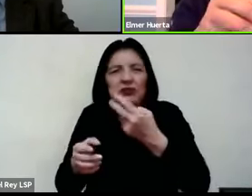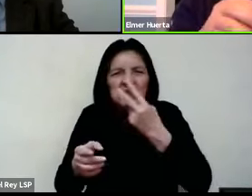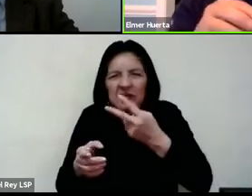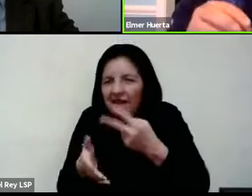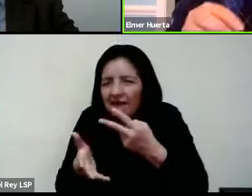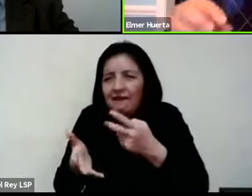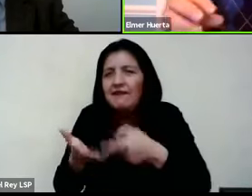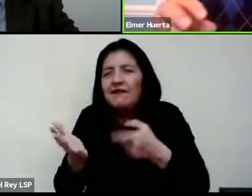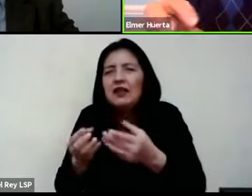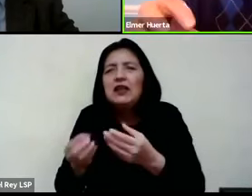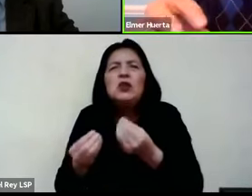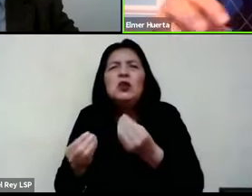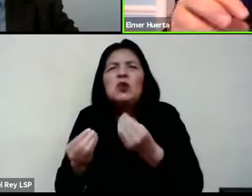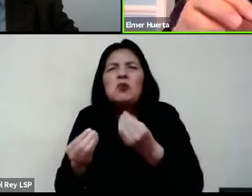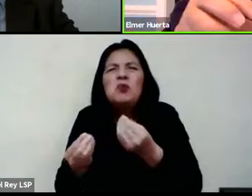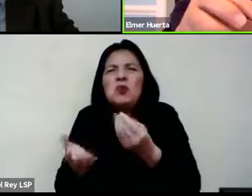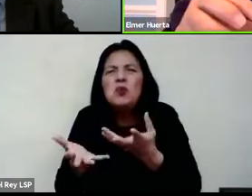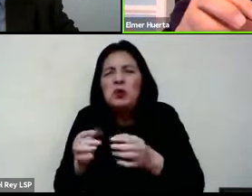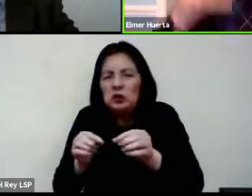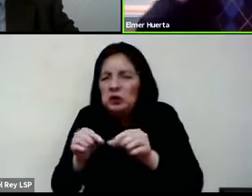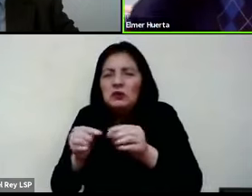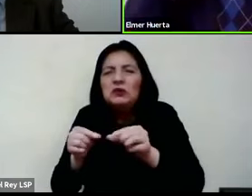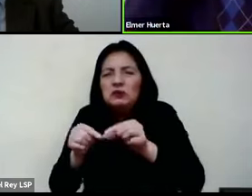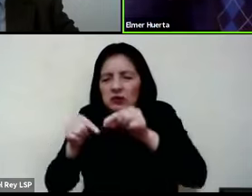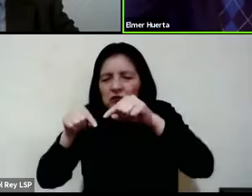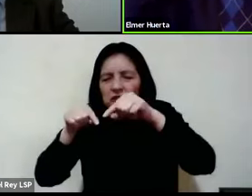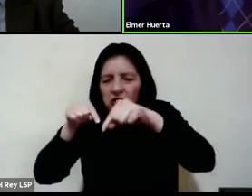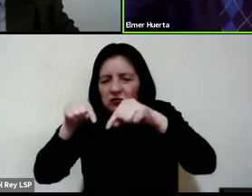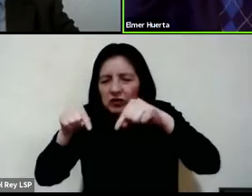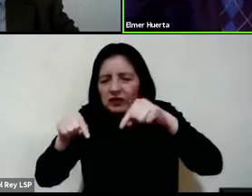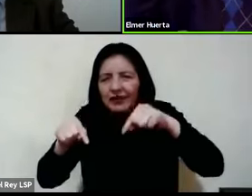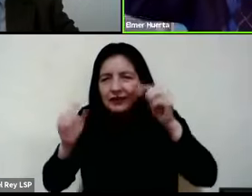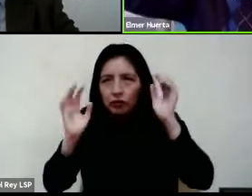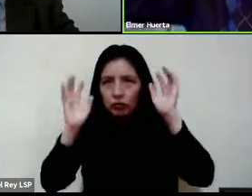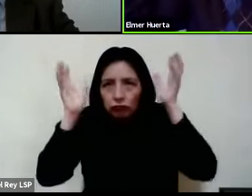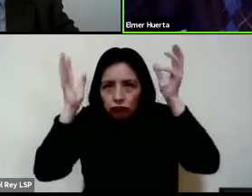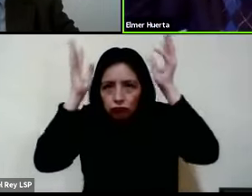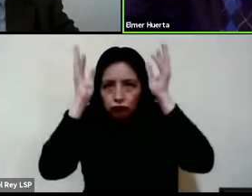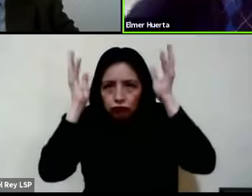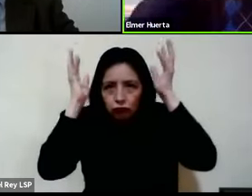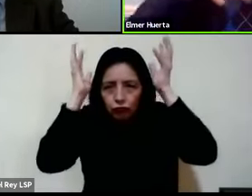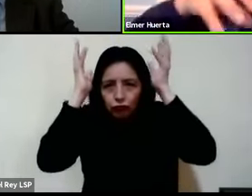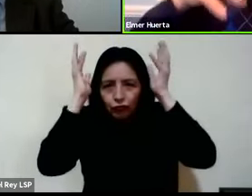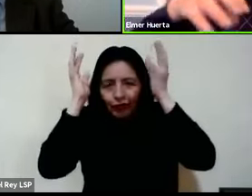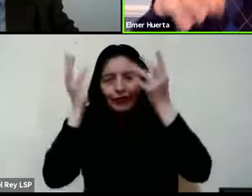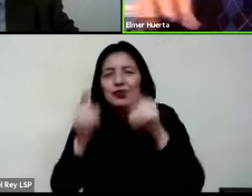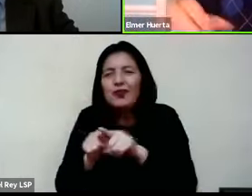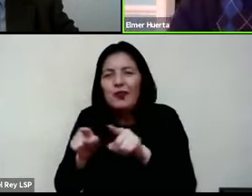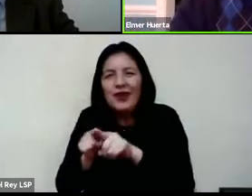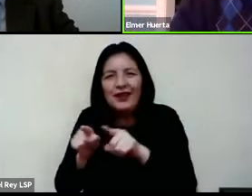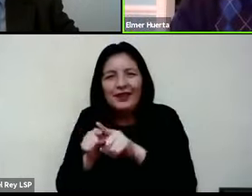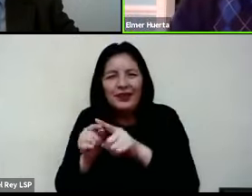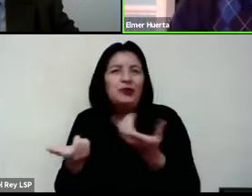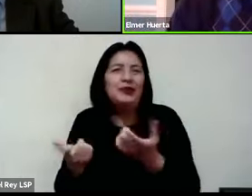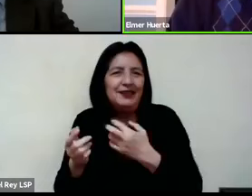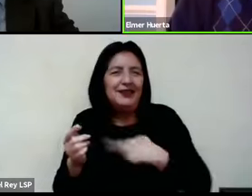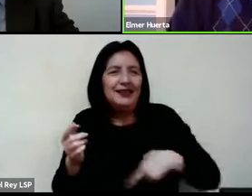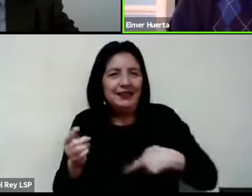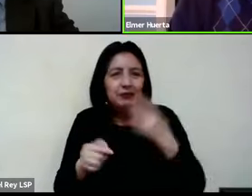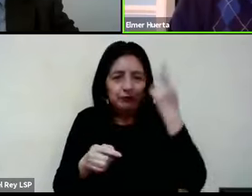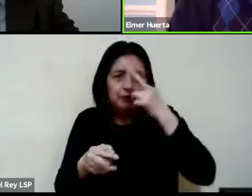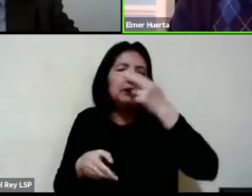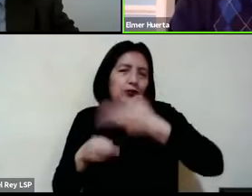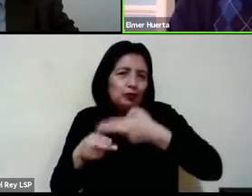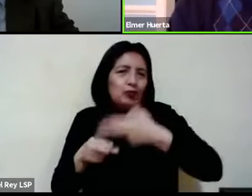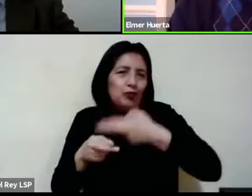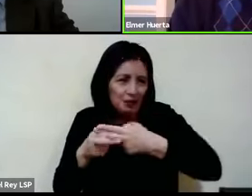se sitúan como si fueran las borlas de una corona de una reina. Entonces por eso se le vino a llamar los